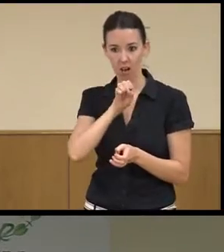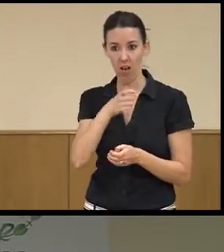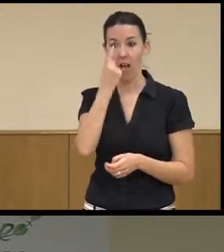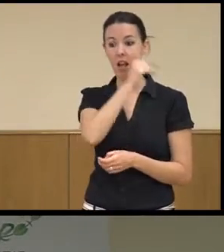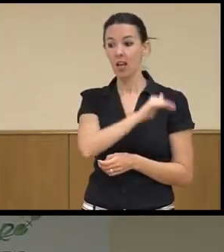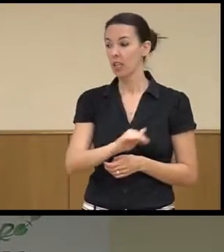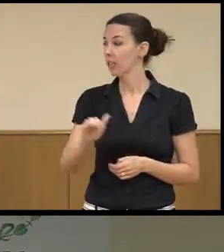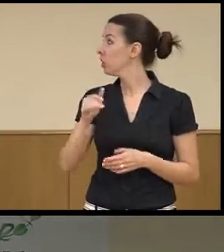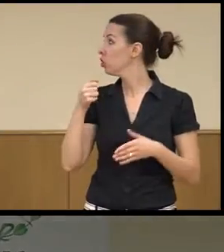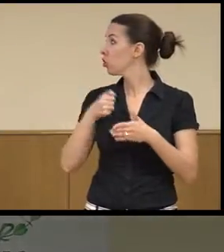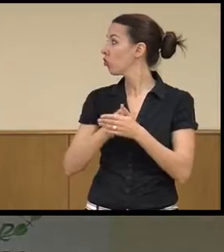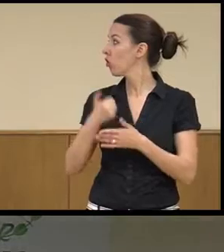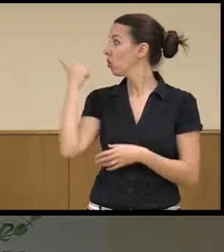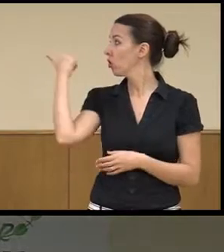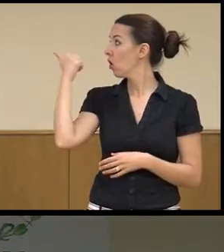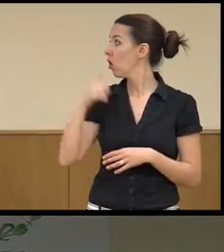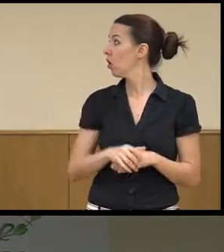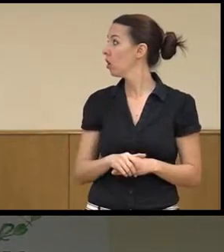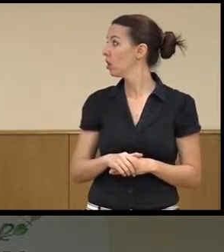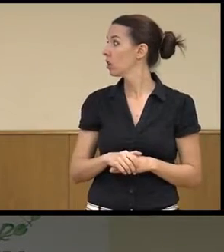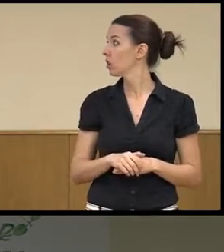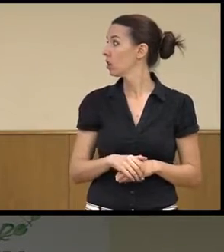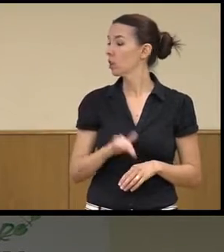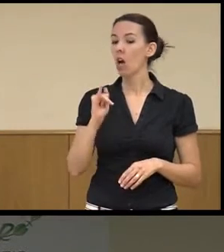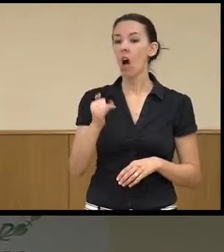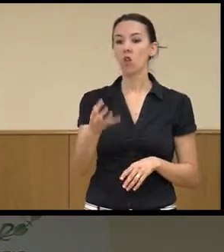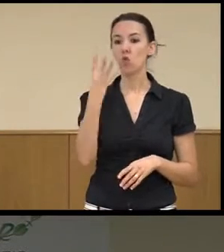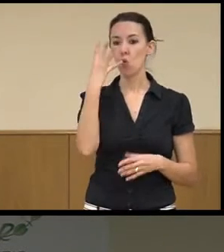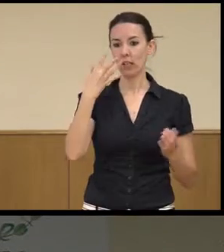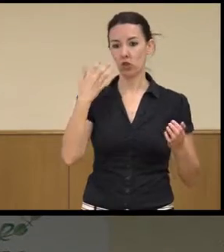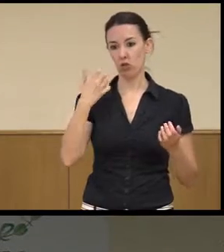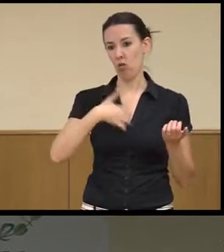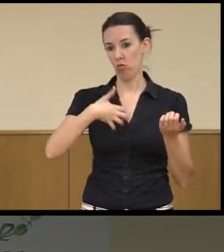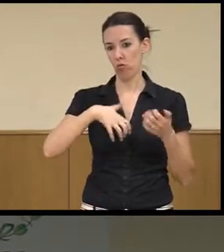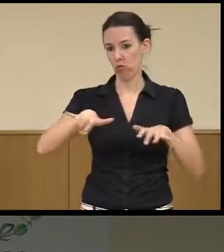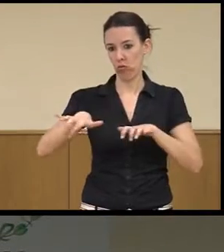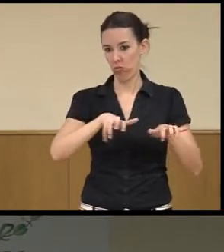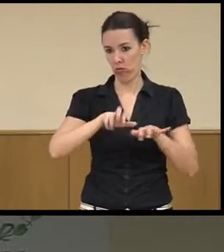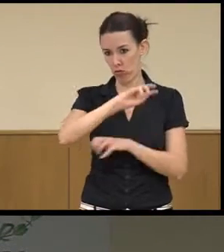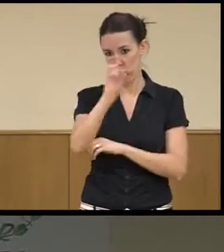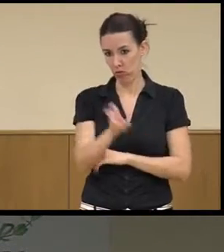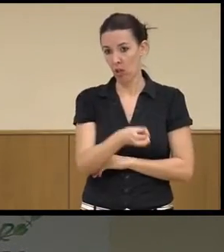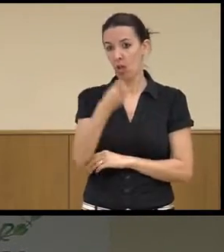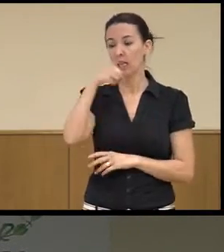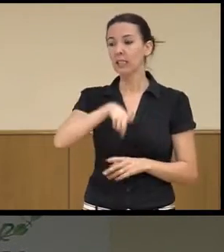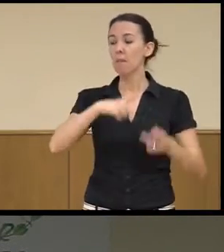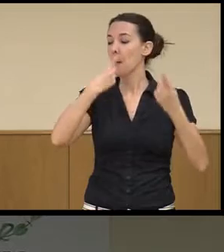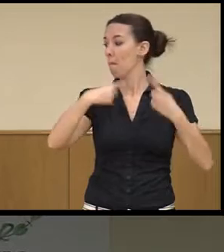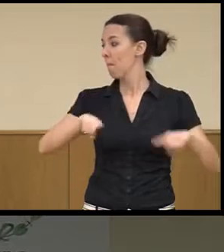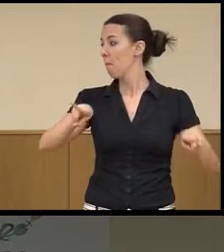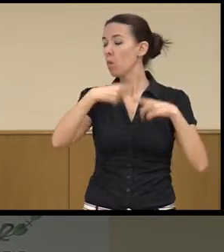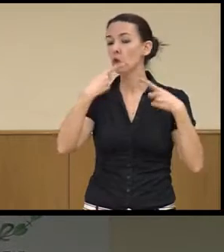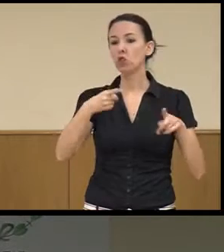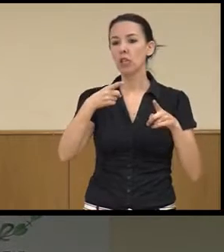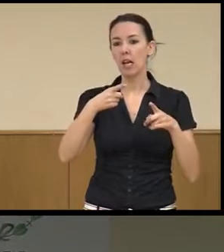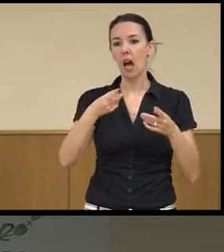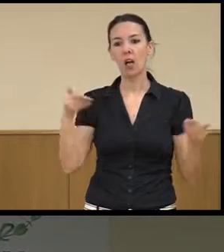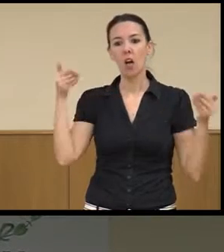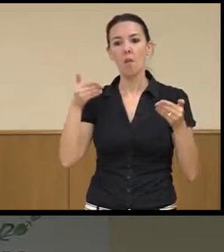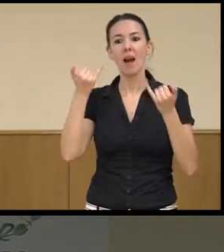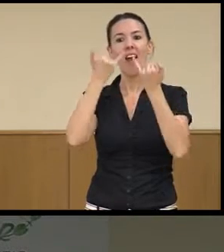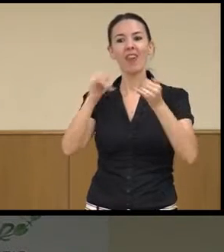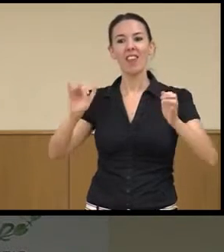del cuarto del fondo, arropados por cuatro instrumentistas. También es instrumental la música que invoca a